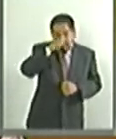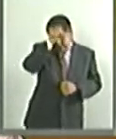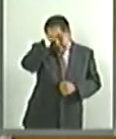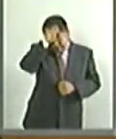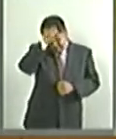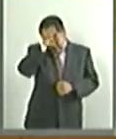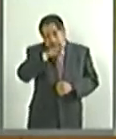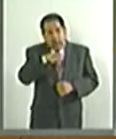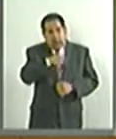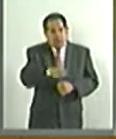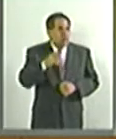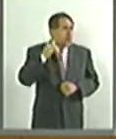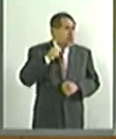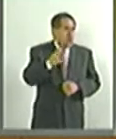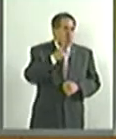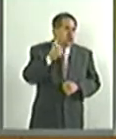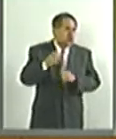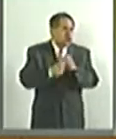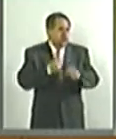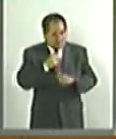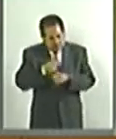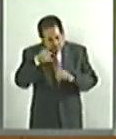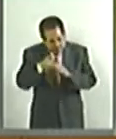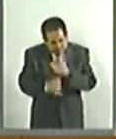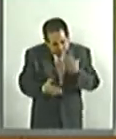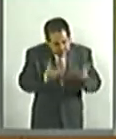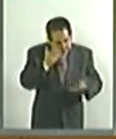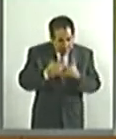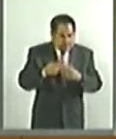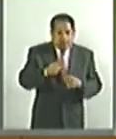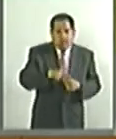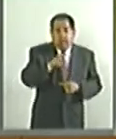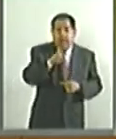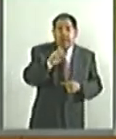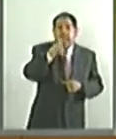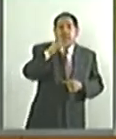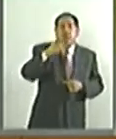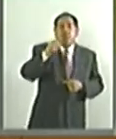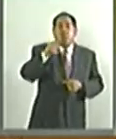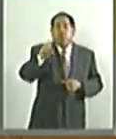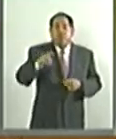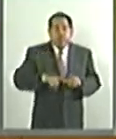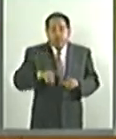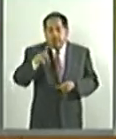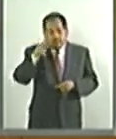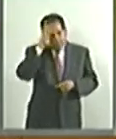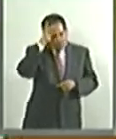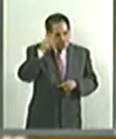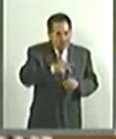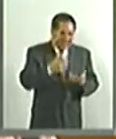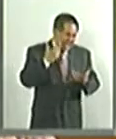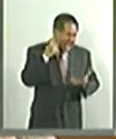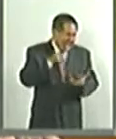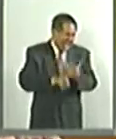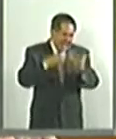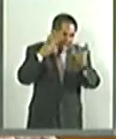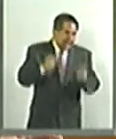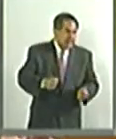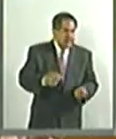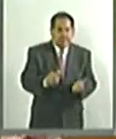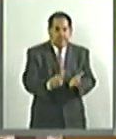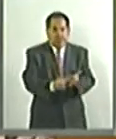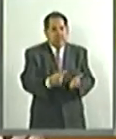4 siglos en el distrito histórico de Pachuca Real del Monte, famoso por sus yacimientos de plata.